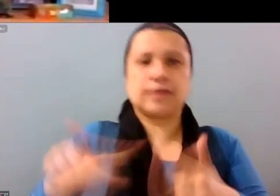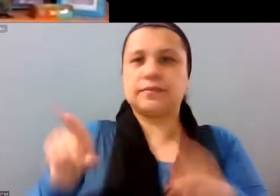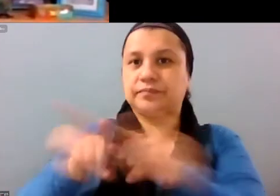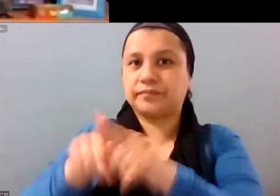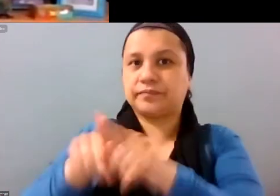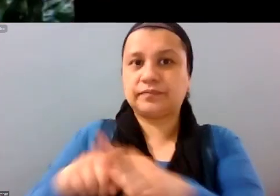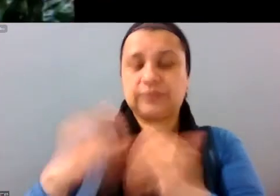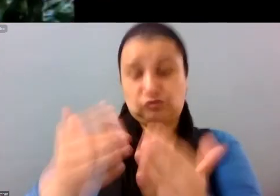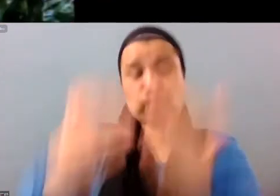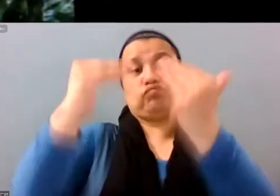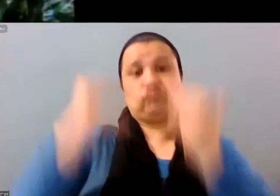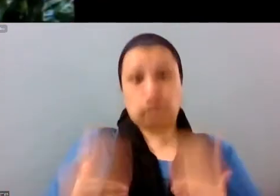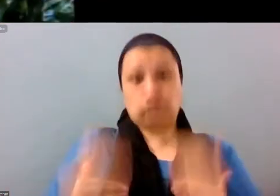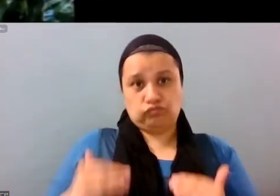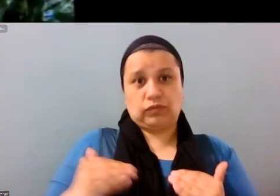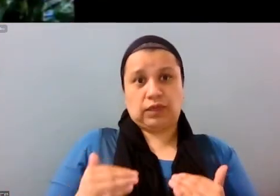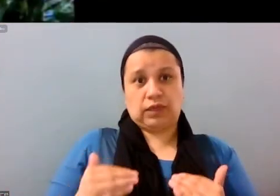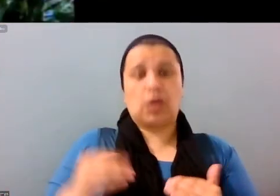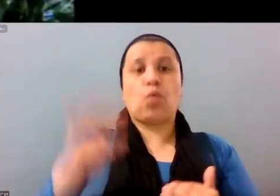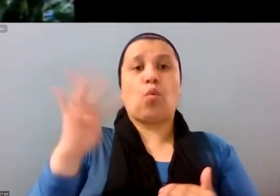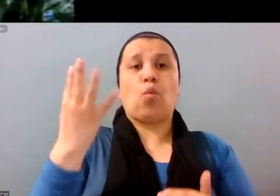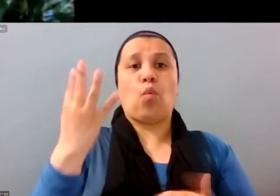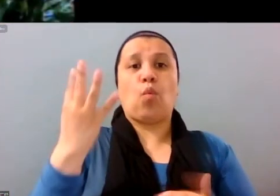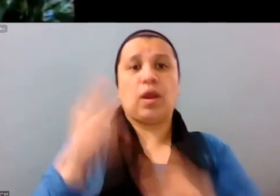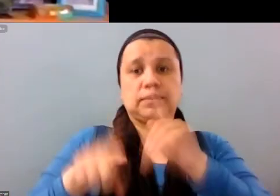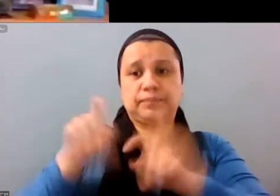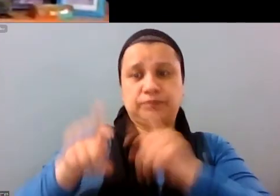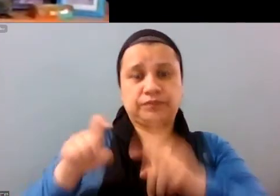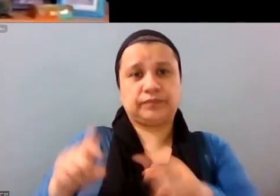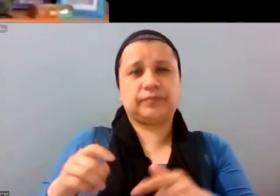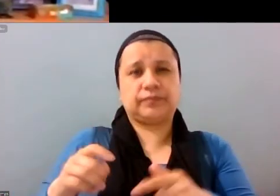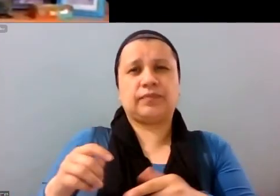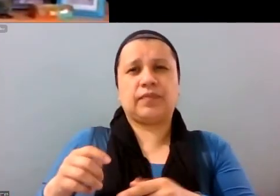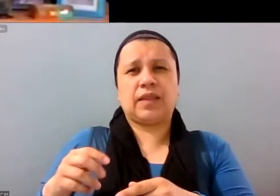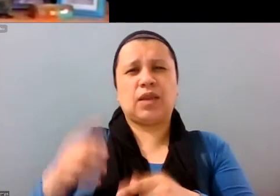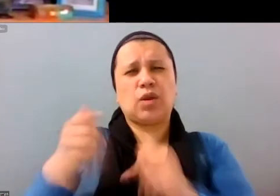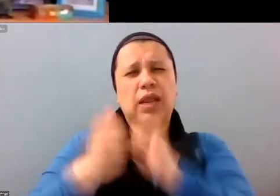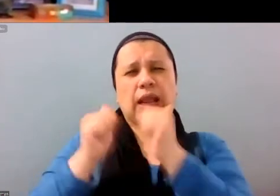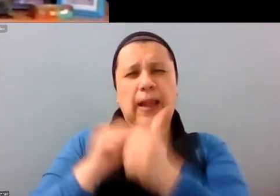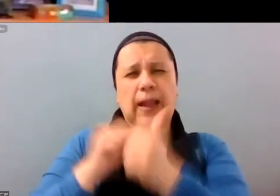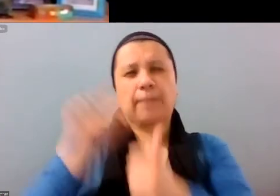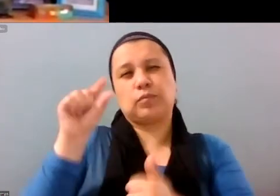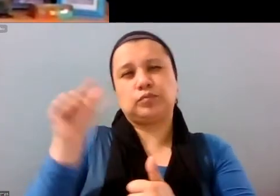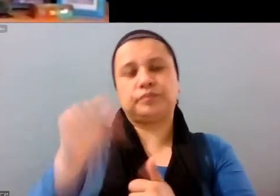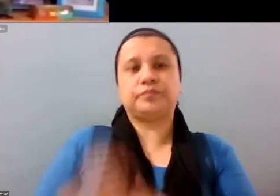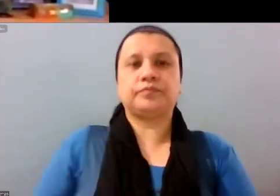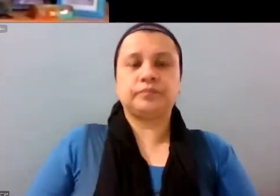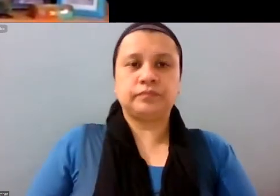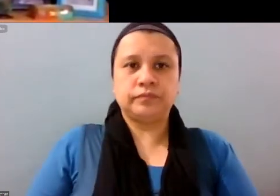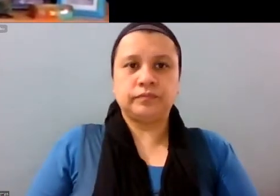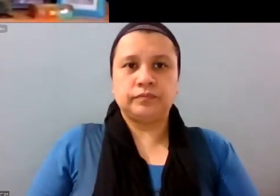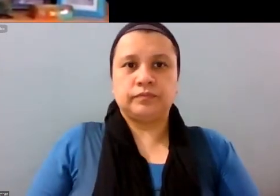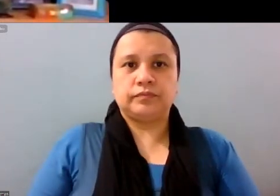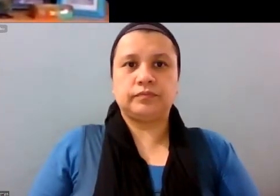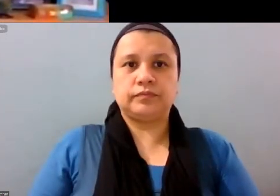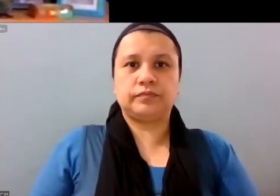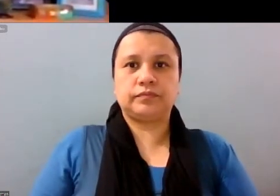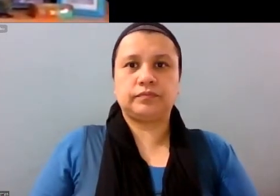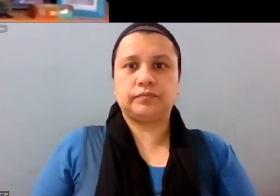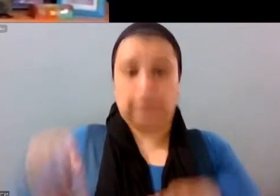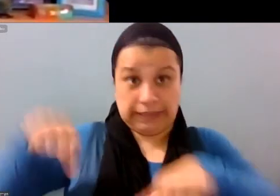ronda pero vamos a hacer un pequeño cambio en la participación en este caso